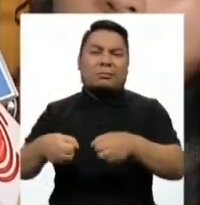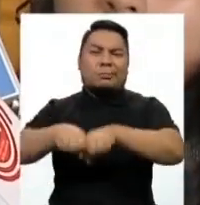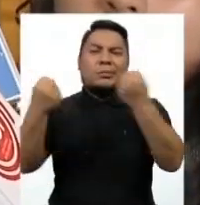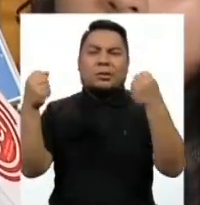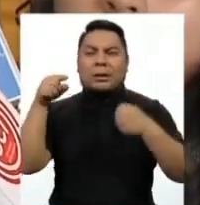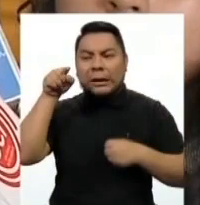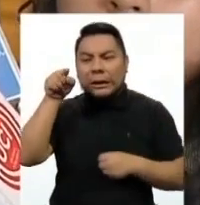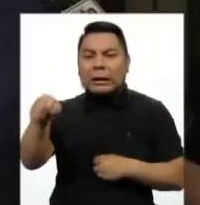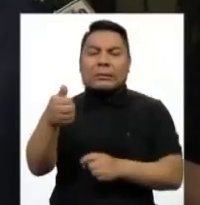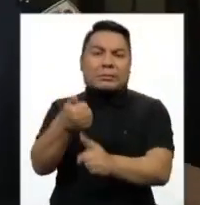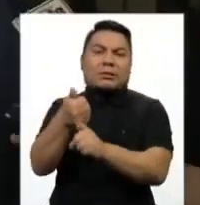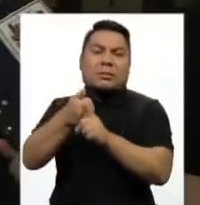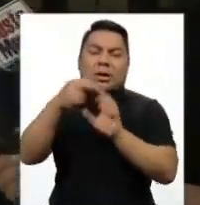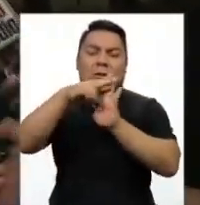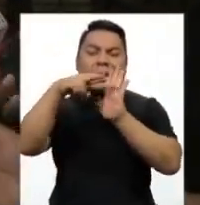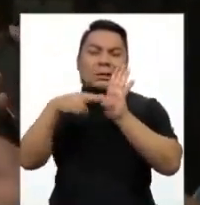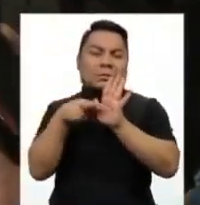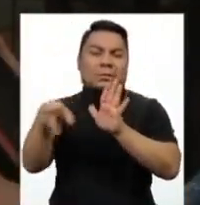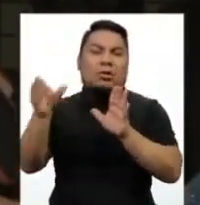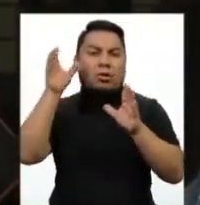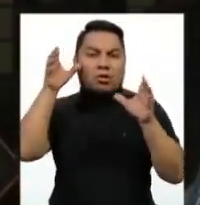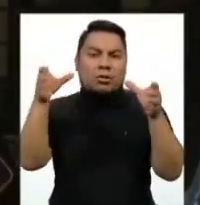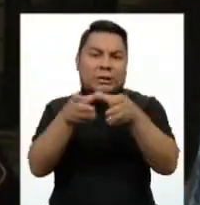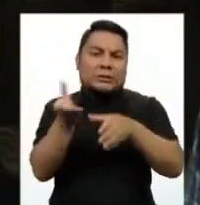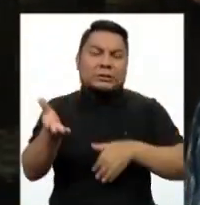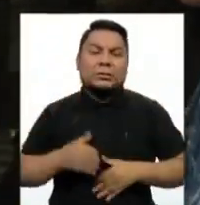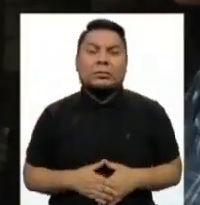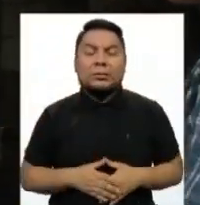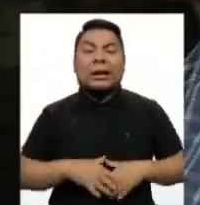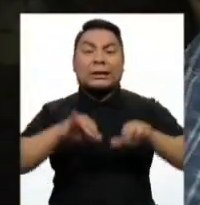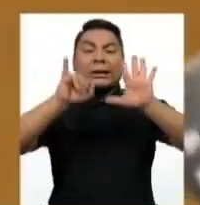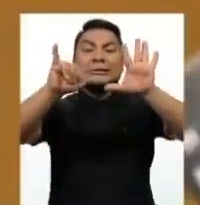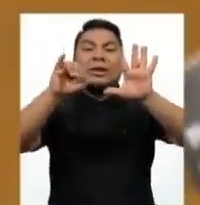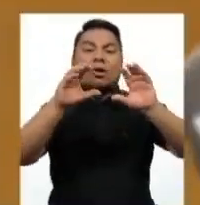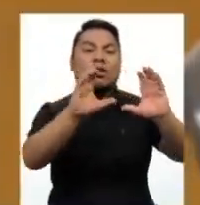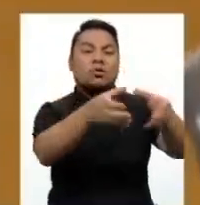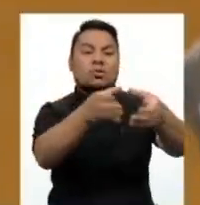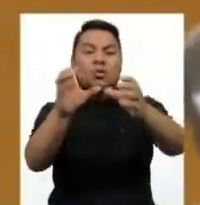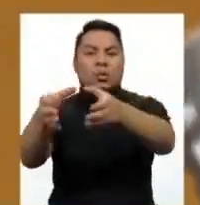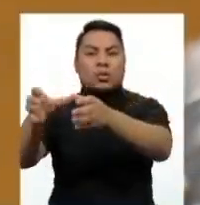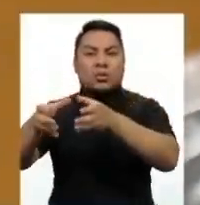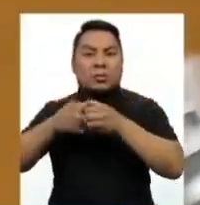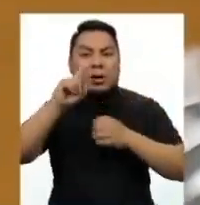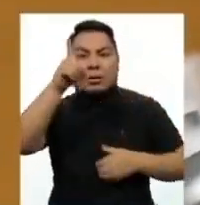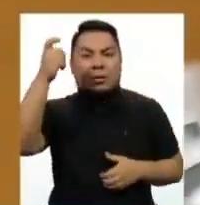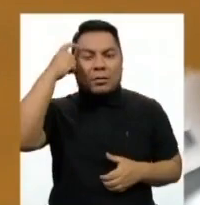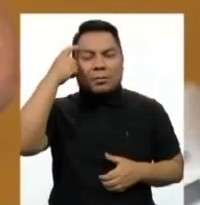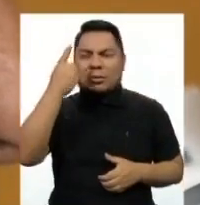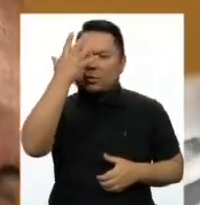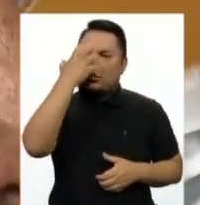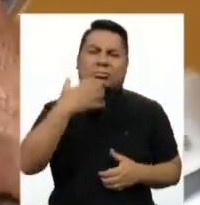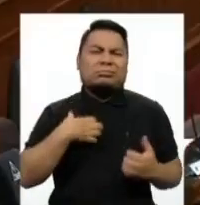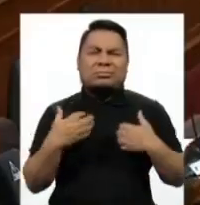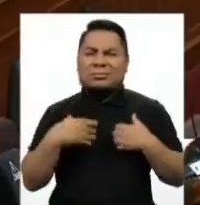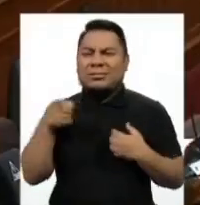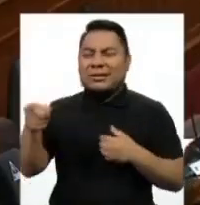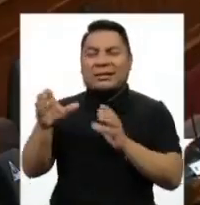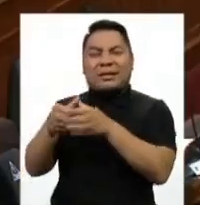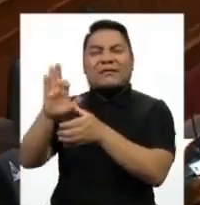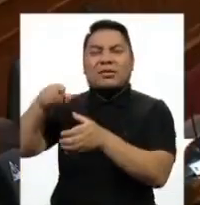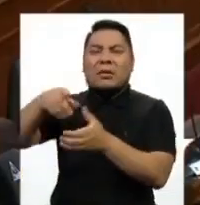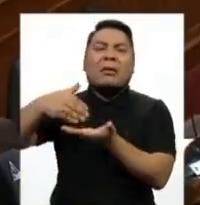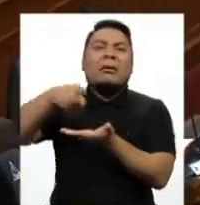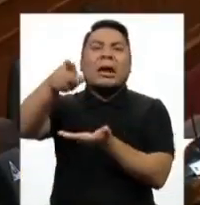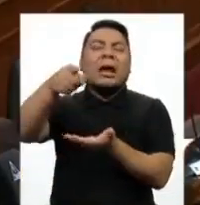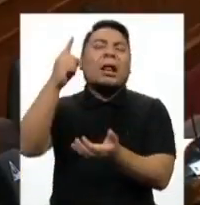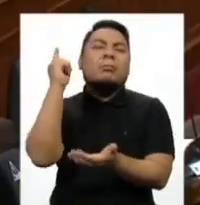institucional del Congreso. Al menos seis bancadas parlamentarias expresaron su rechazo a la moción de censura presentada